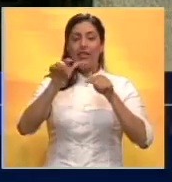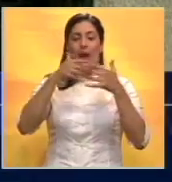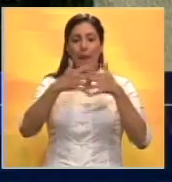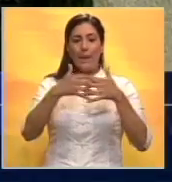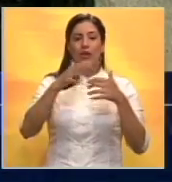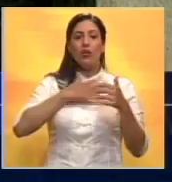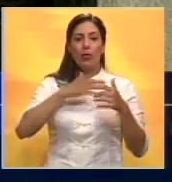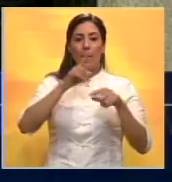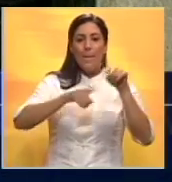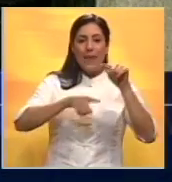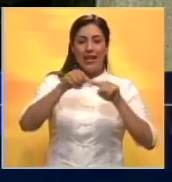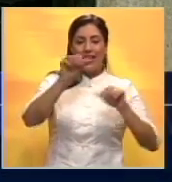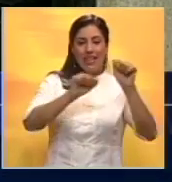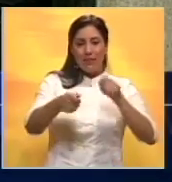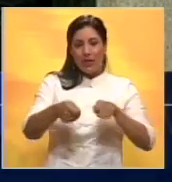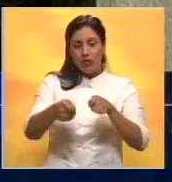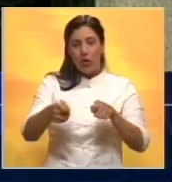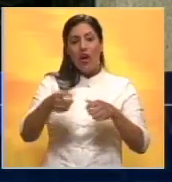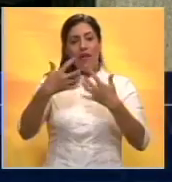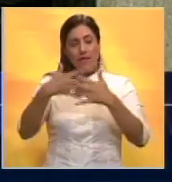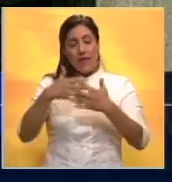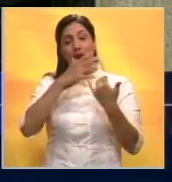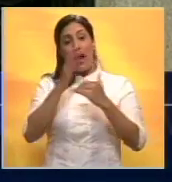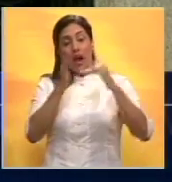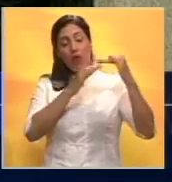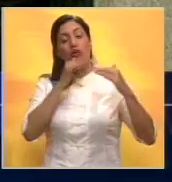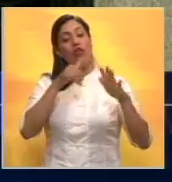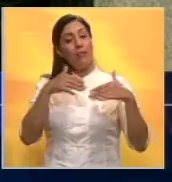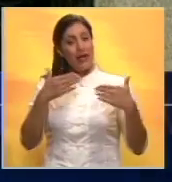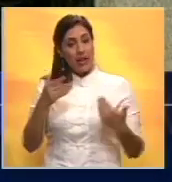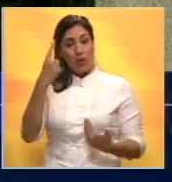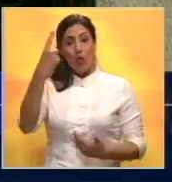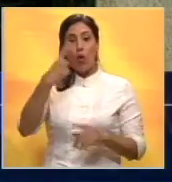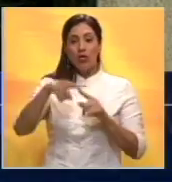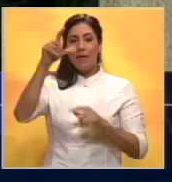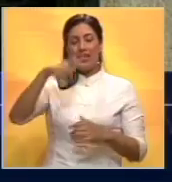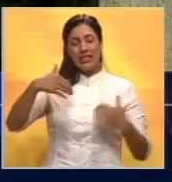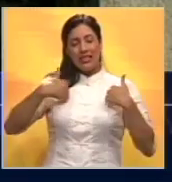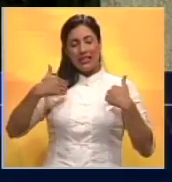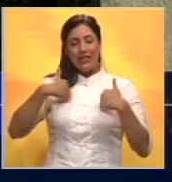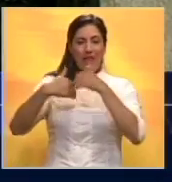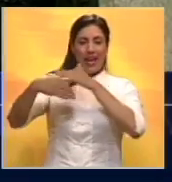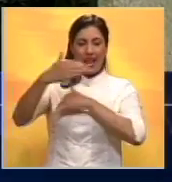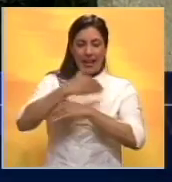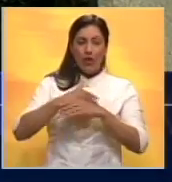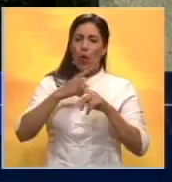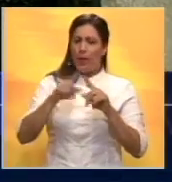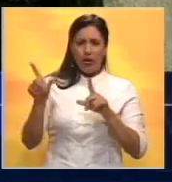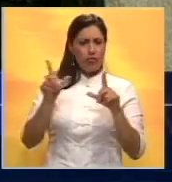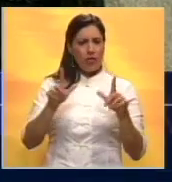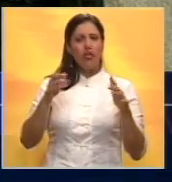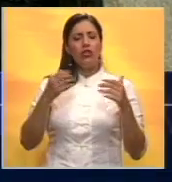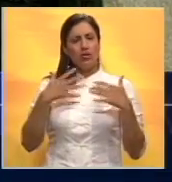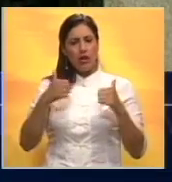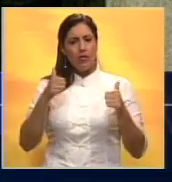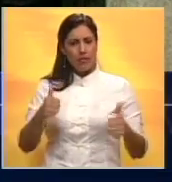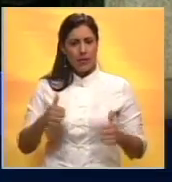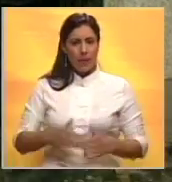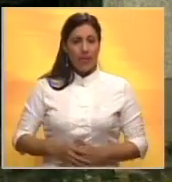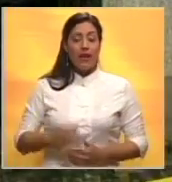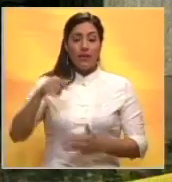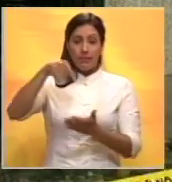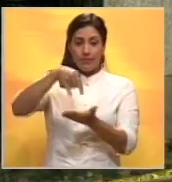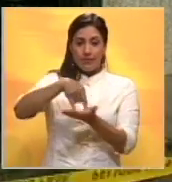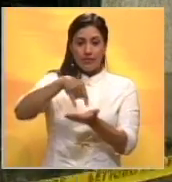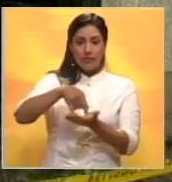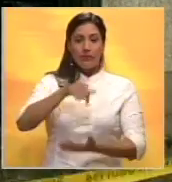la empresa de productos de limpieza del mismo modo Se registró una persona afectada por el incendio pero ya se encuentra fuera de peligro en